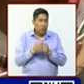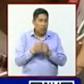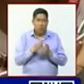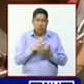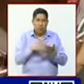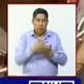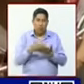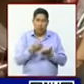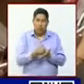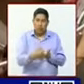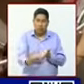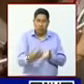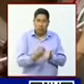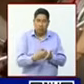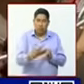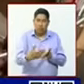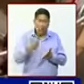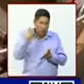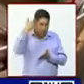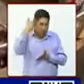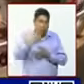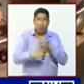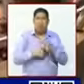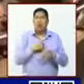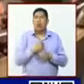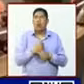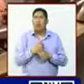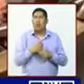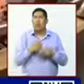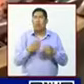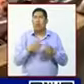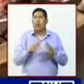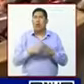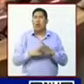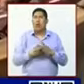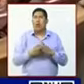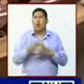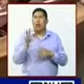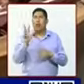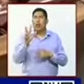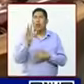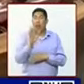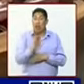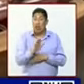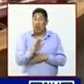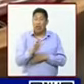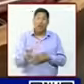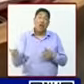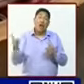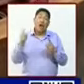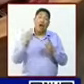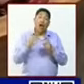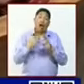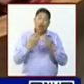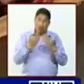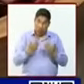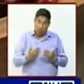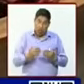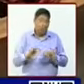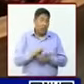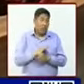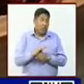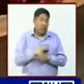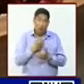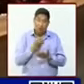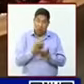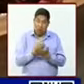Estado 2024, que este debate ha comenzado alrededor de las 15 horas y hasta ahora todavía se escucha al ministro de Economía brindar